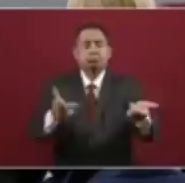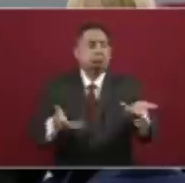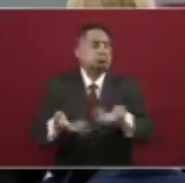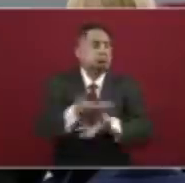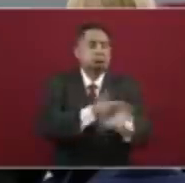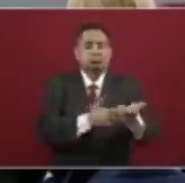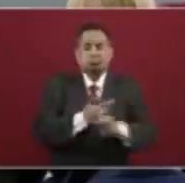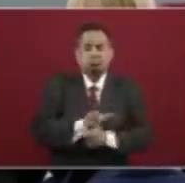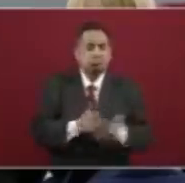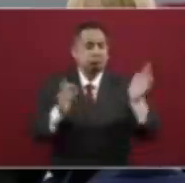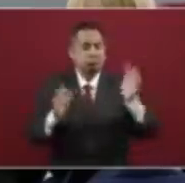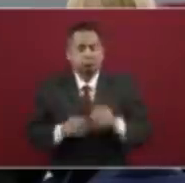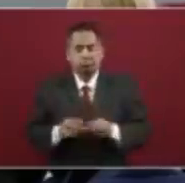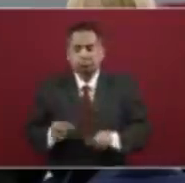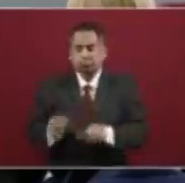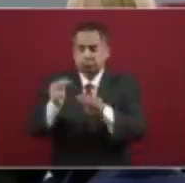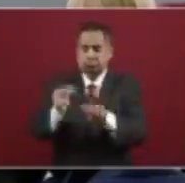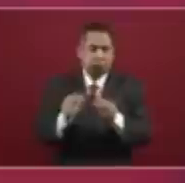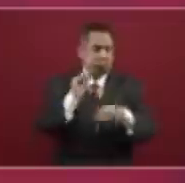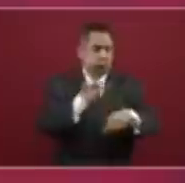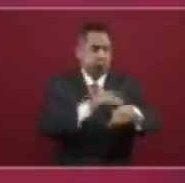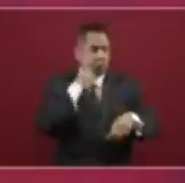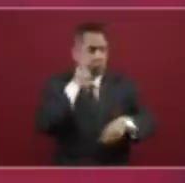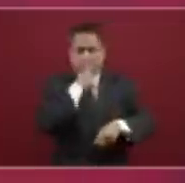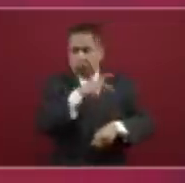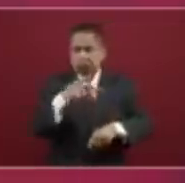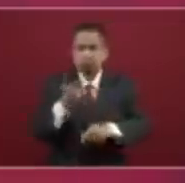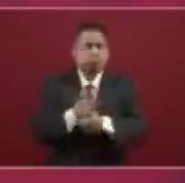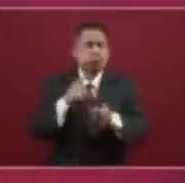de la libertad de mercado, y